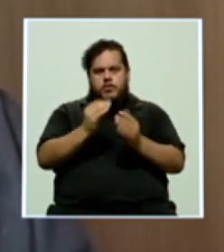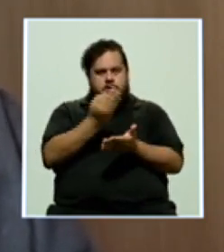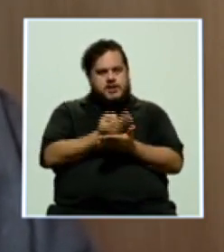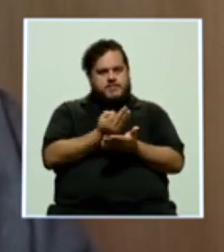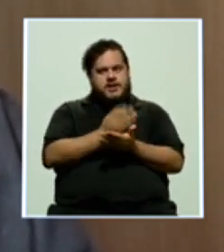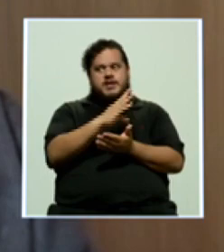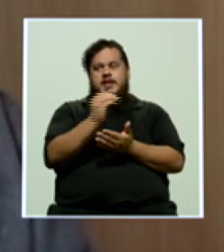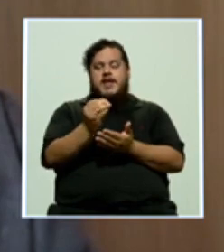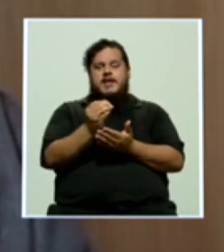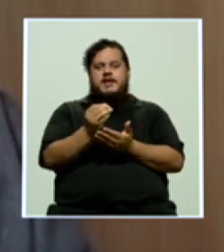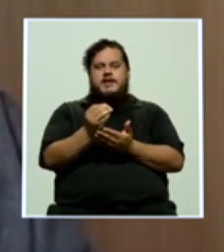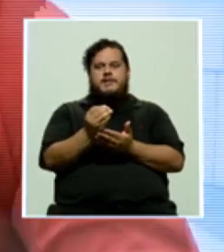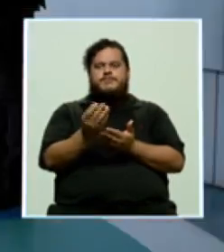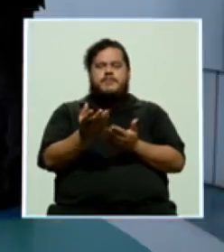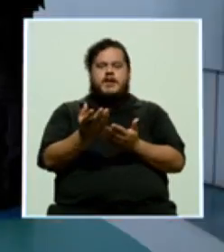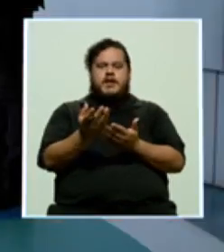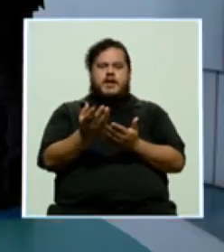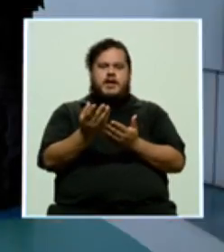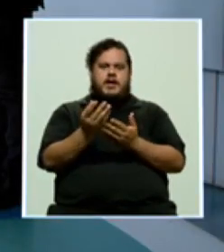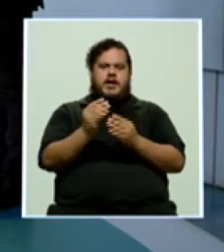de la reestructuración del Estado.